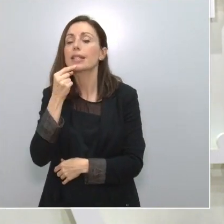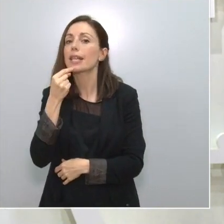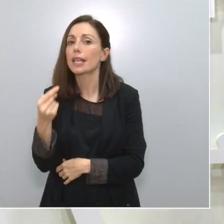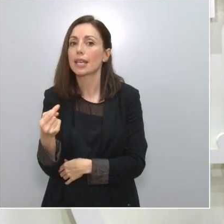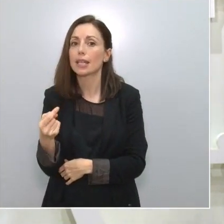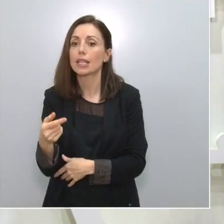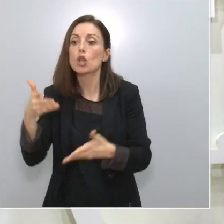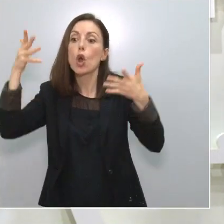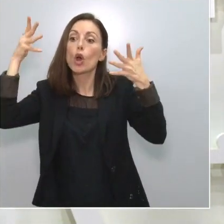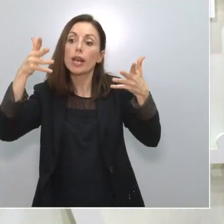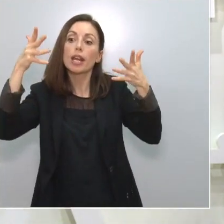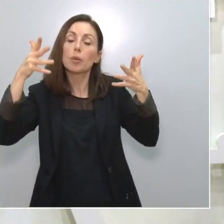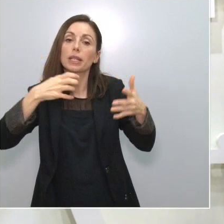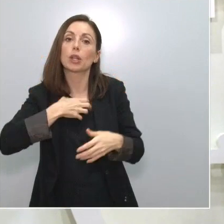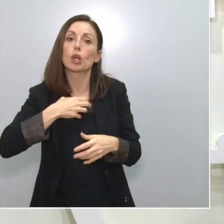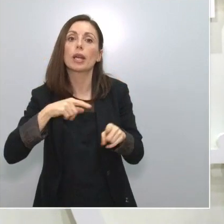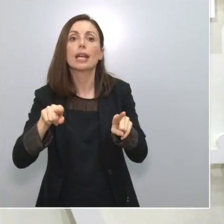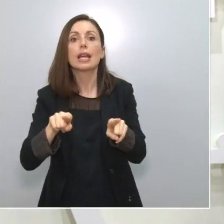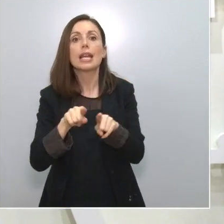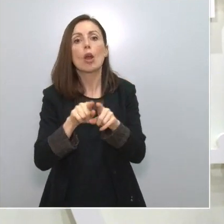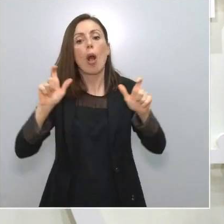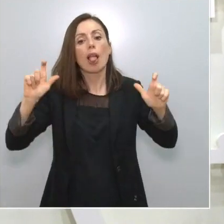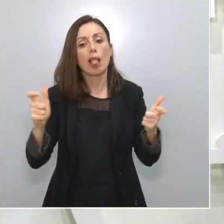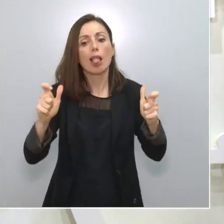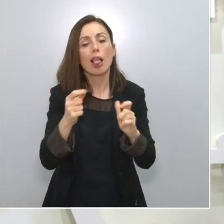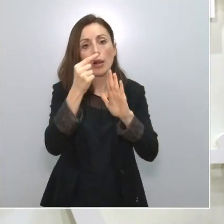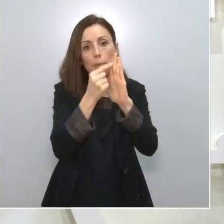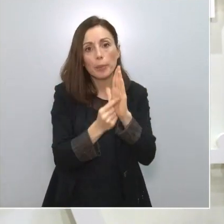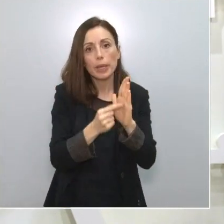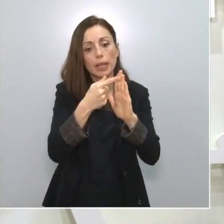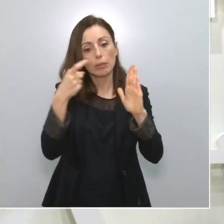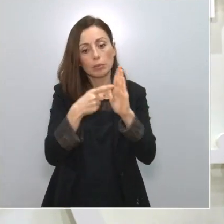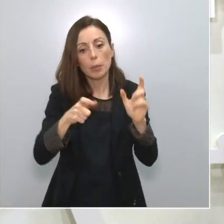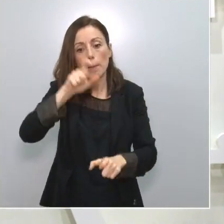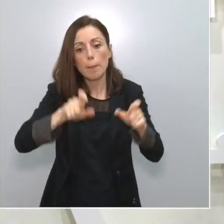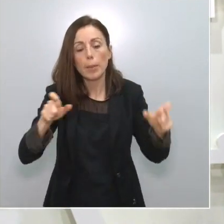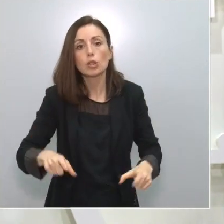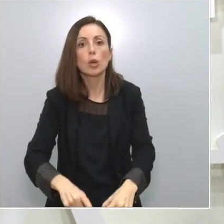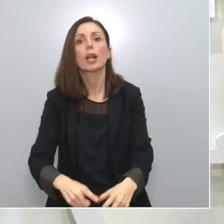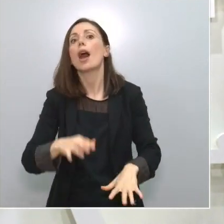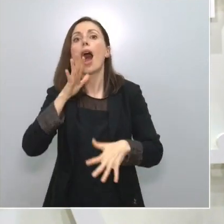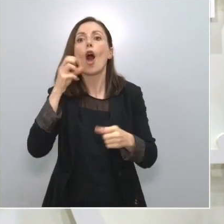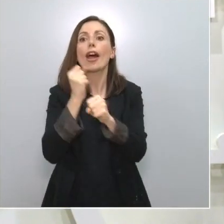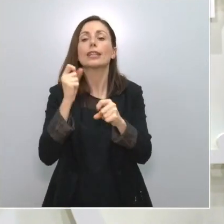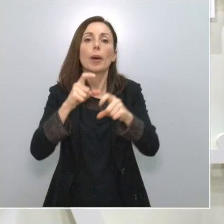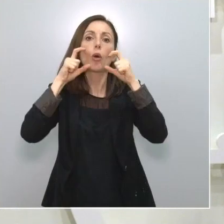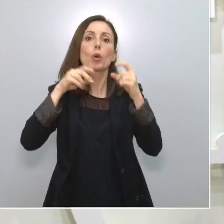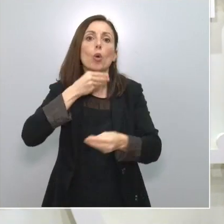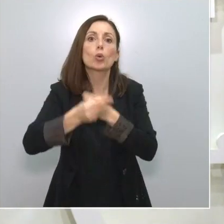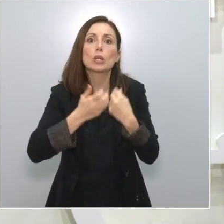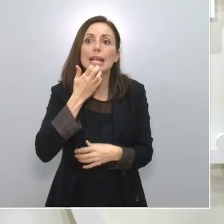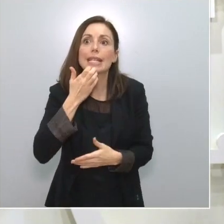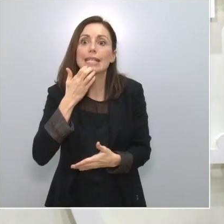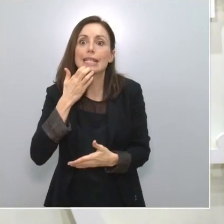hacer una recomendación del calado de que todas las personas deben de llevar en estos trabajos mascarillas